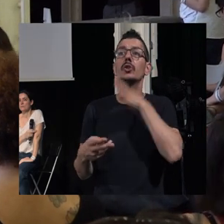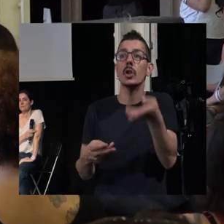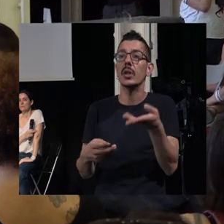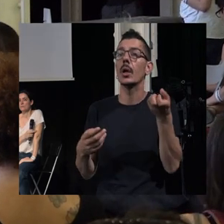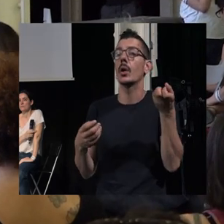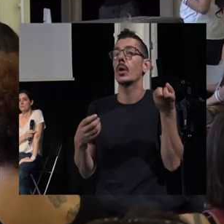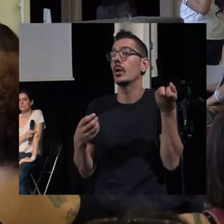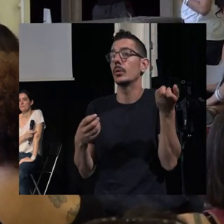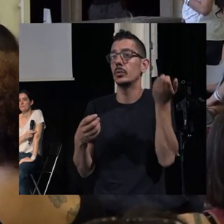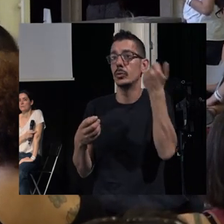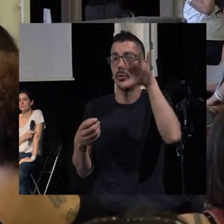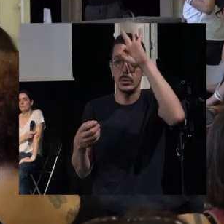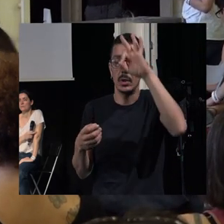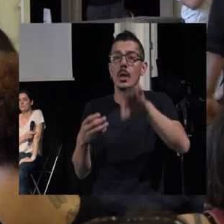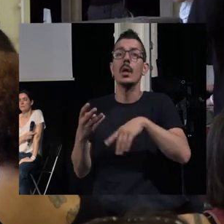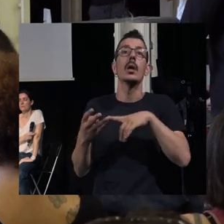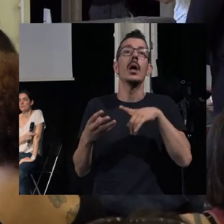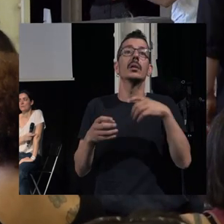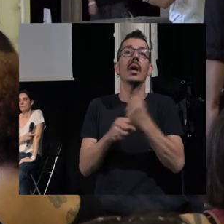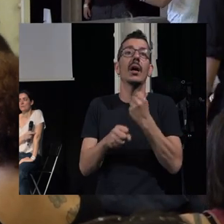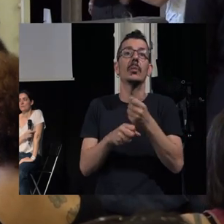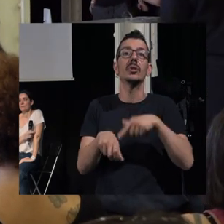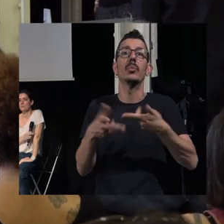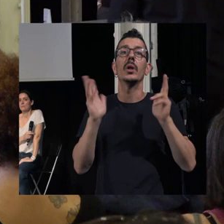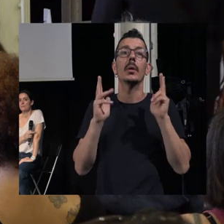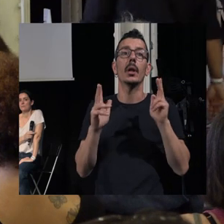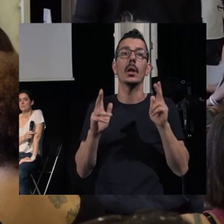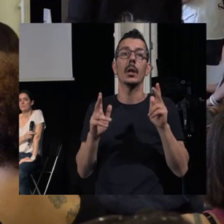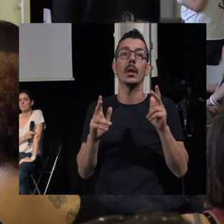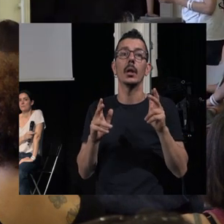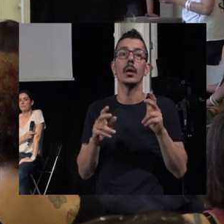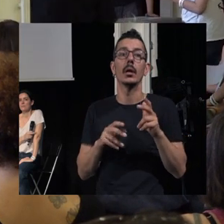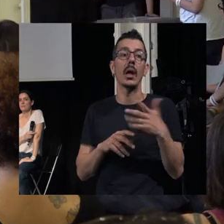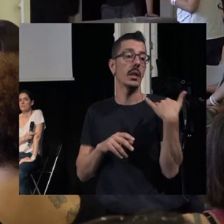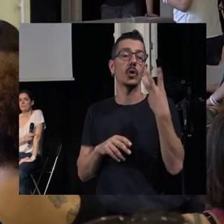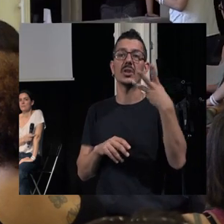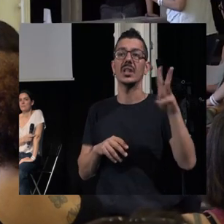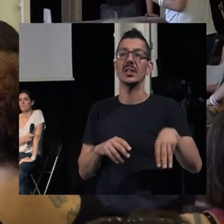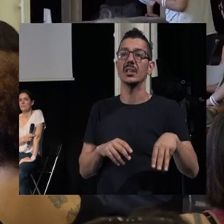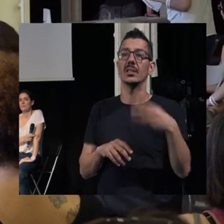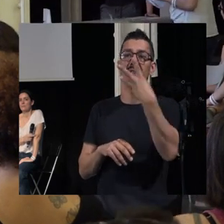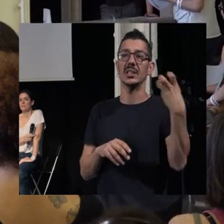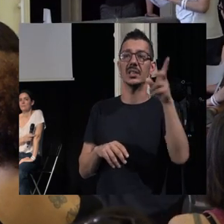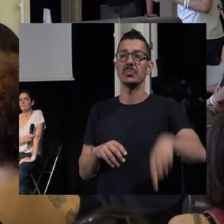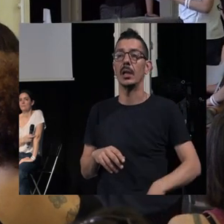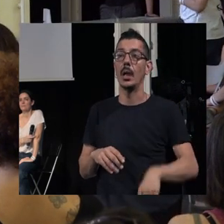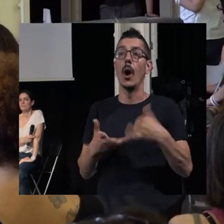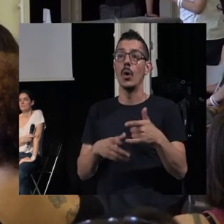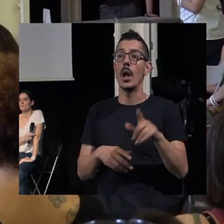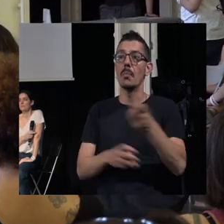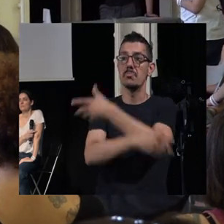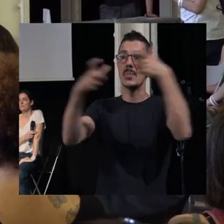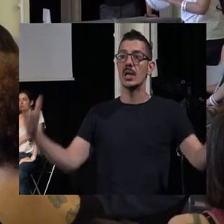tiempo libre. Pero ellas lo saben, somos 400.000, hace un año éramos 300, ¿eh? O sea, la cifra corre y aún